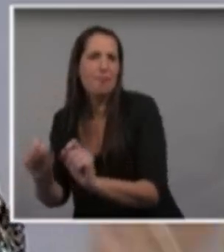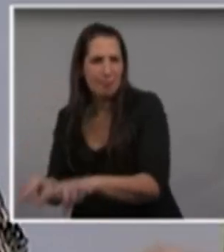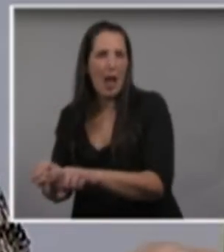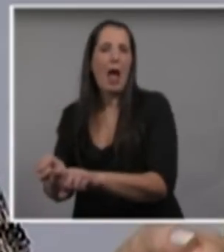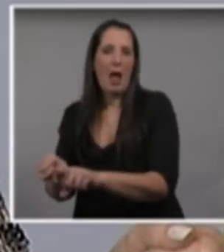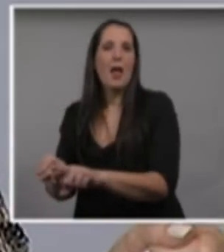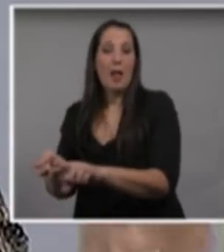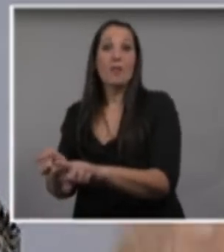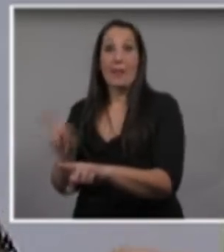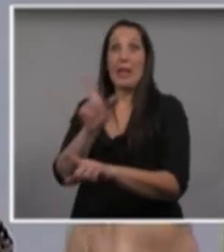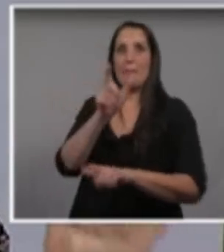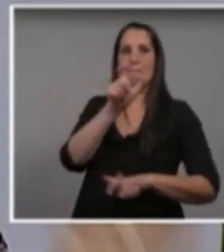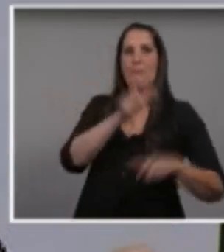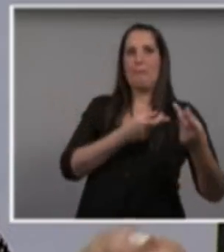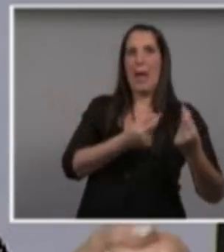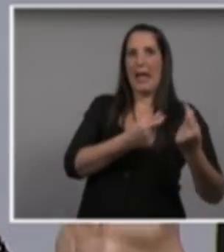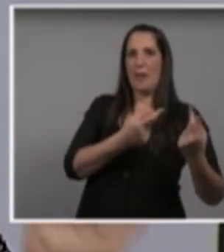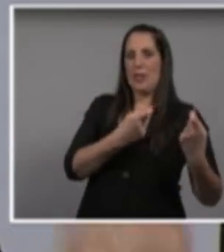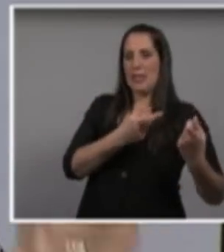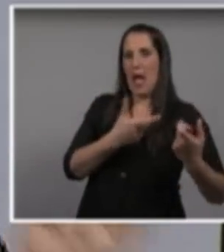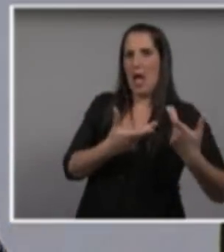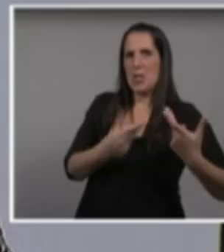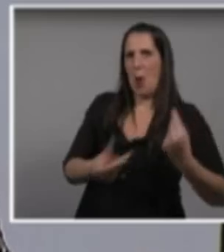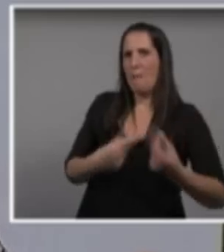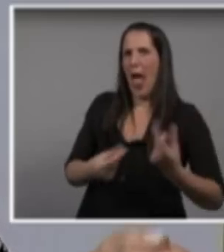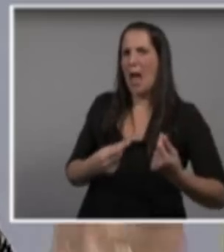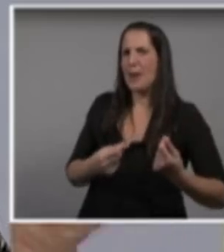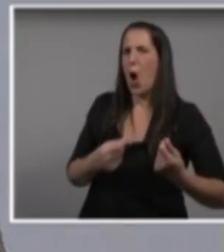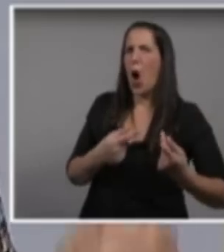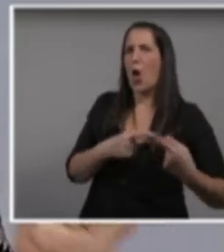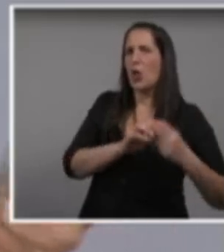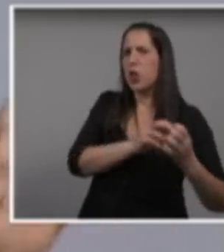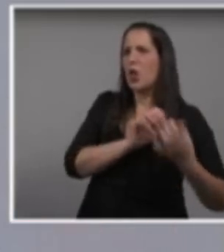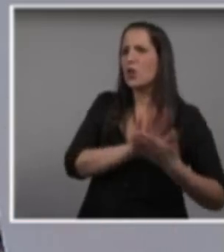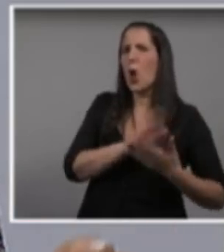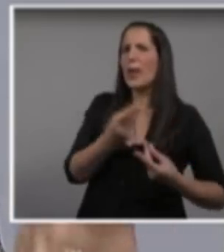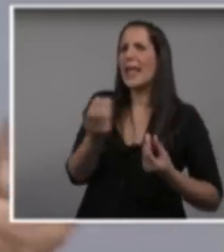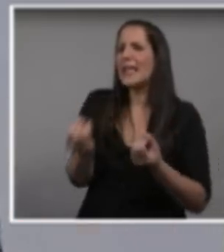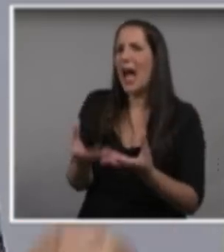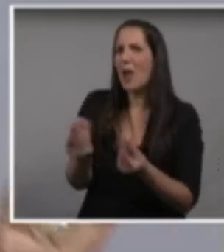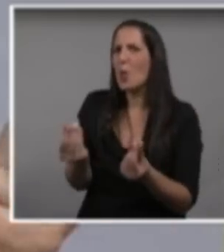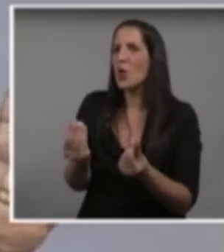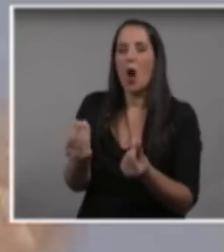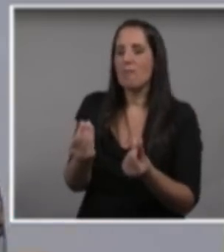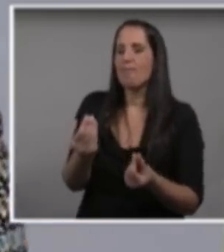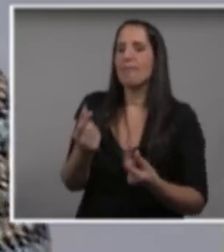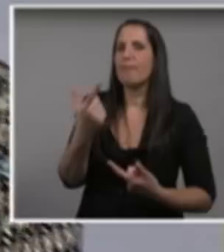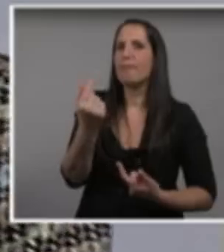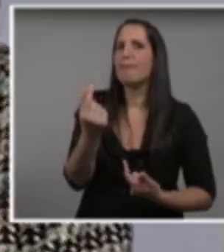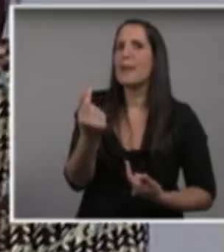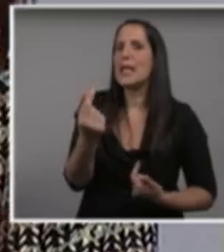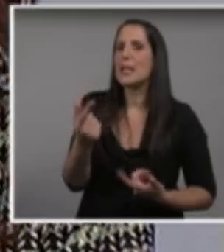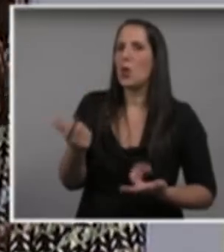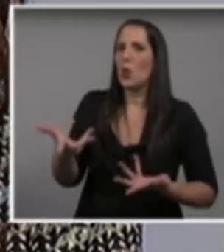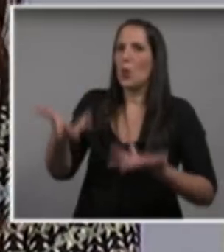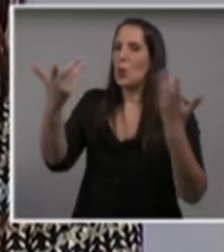en los mercados no es por calidad, sino por precio. Tenemos que mejorar esa productividad a